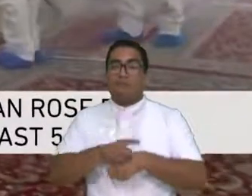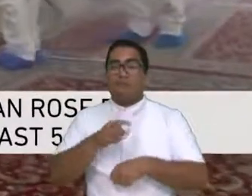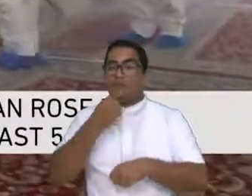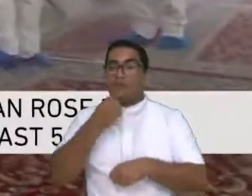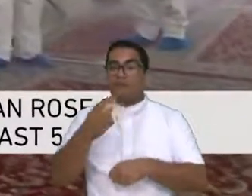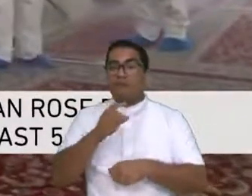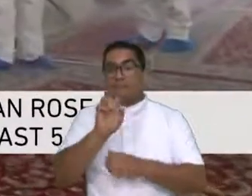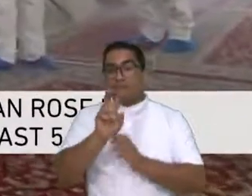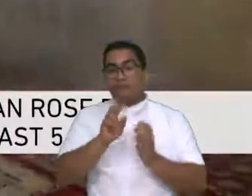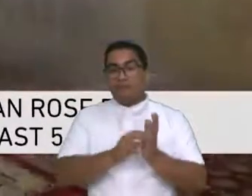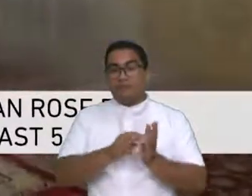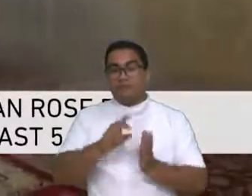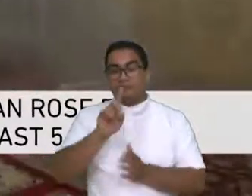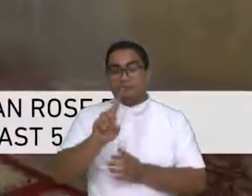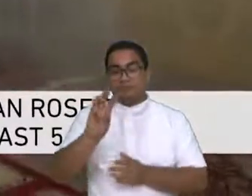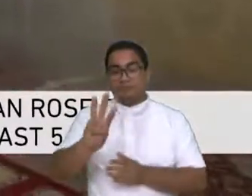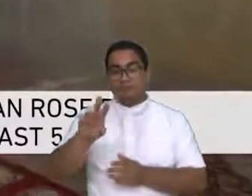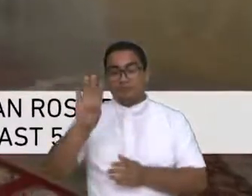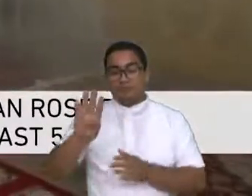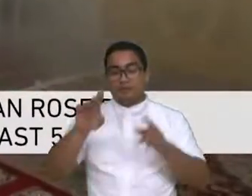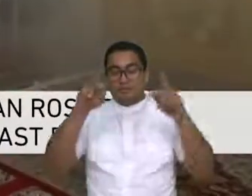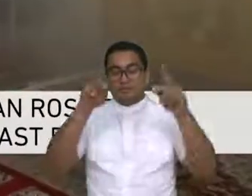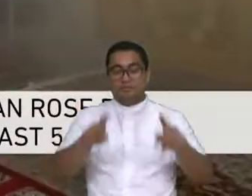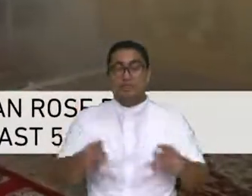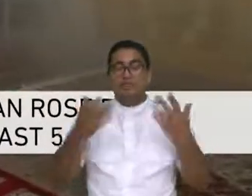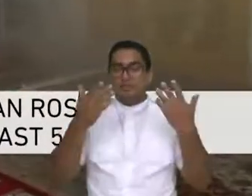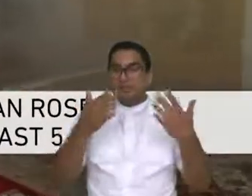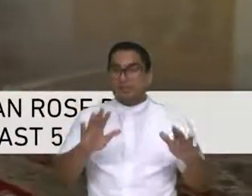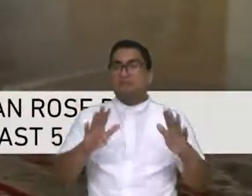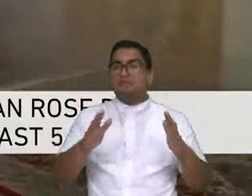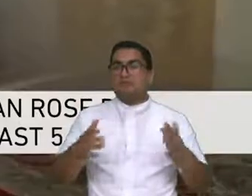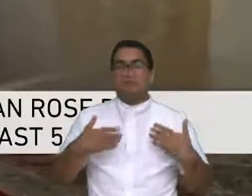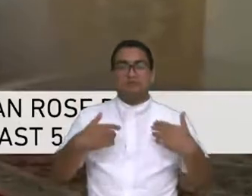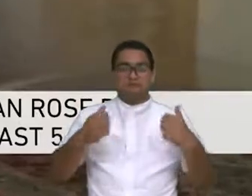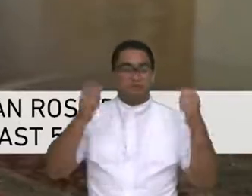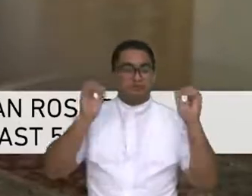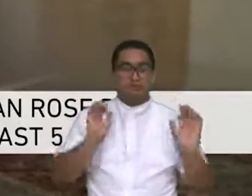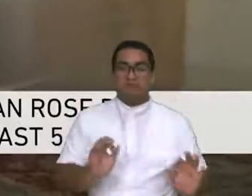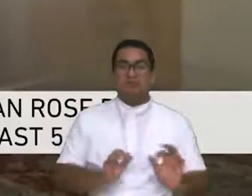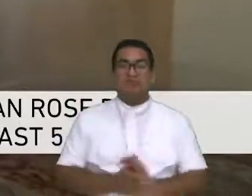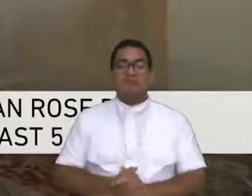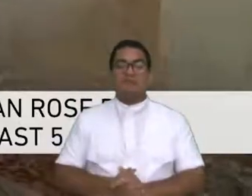menos 2.134 personas ya se han recuperado de la enfermedad.